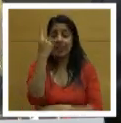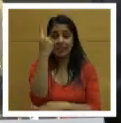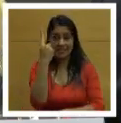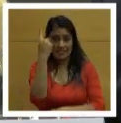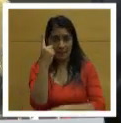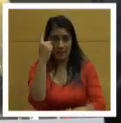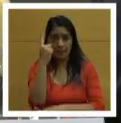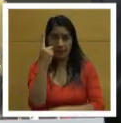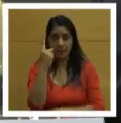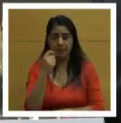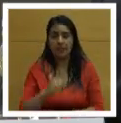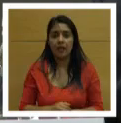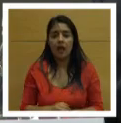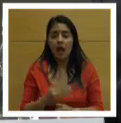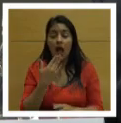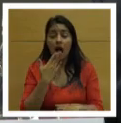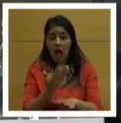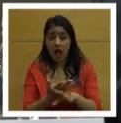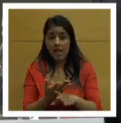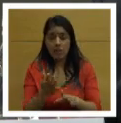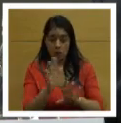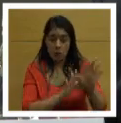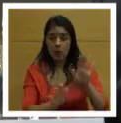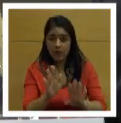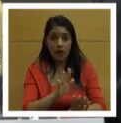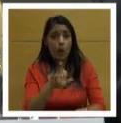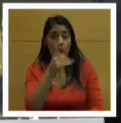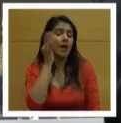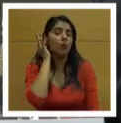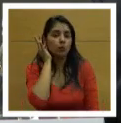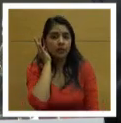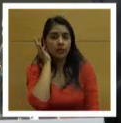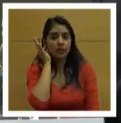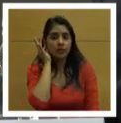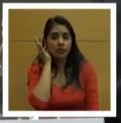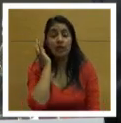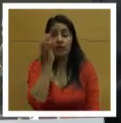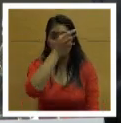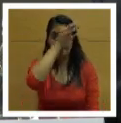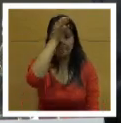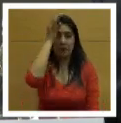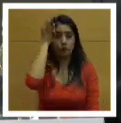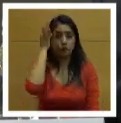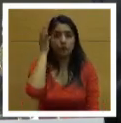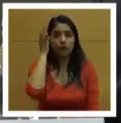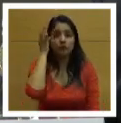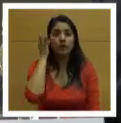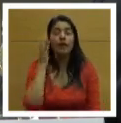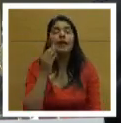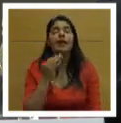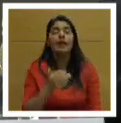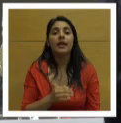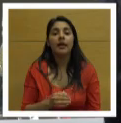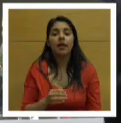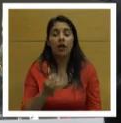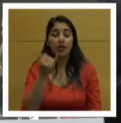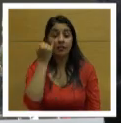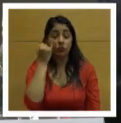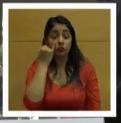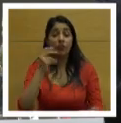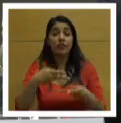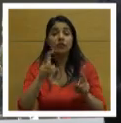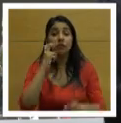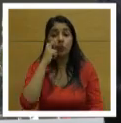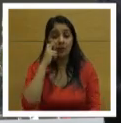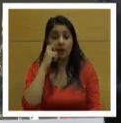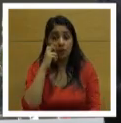apelación de un recurso de amparo. Una mujer embarazada de origen mapuche que a través del Instituto de Derechos Humanos,